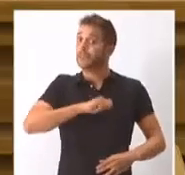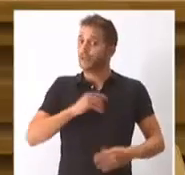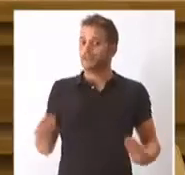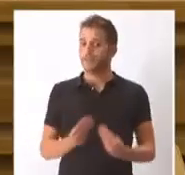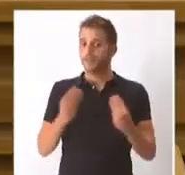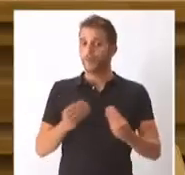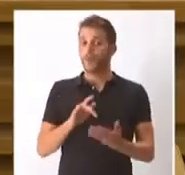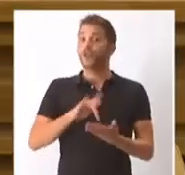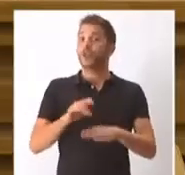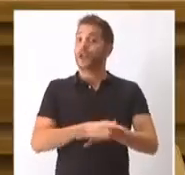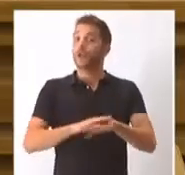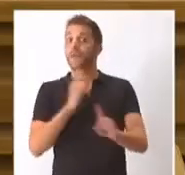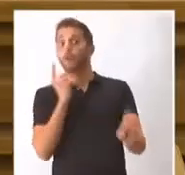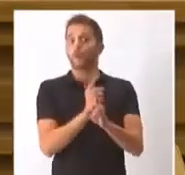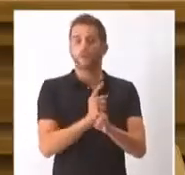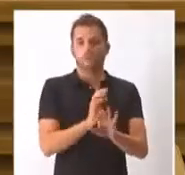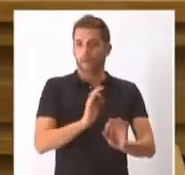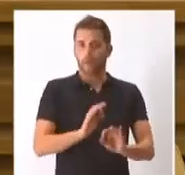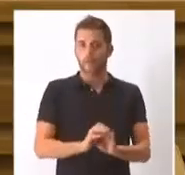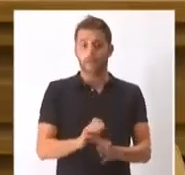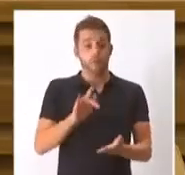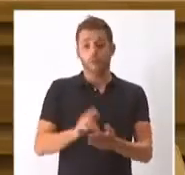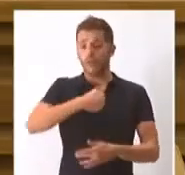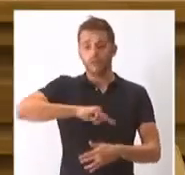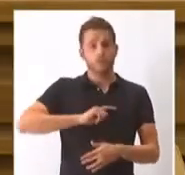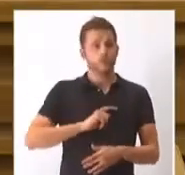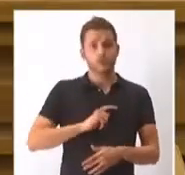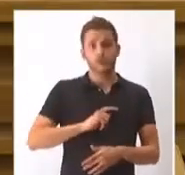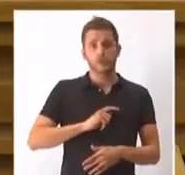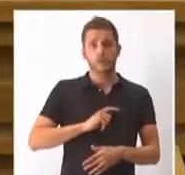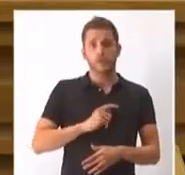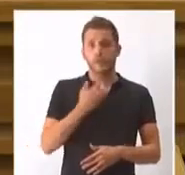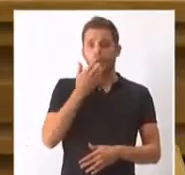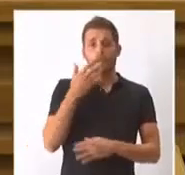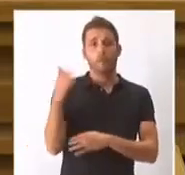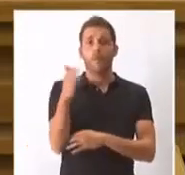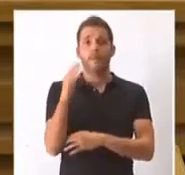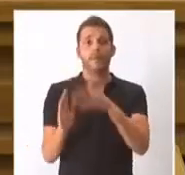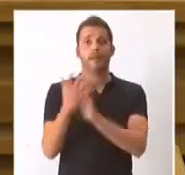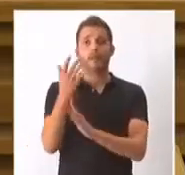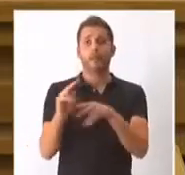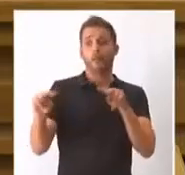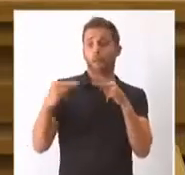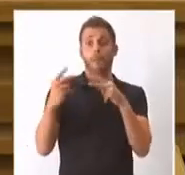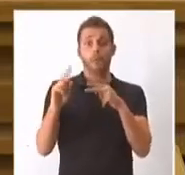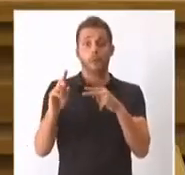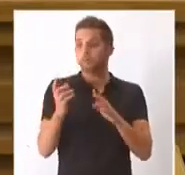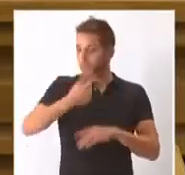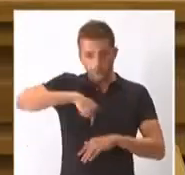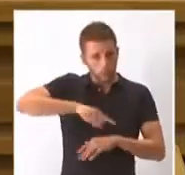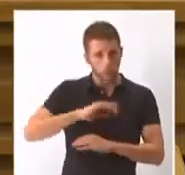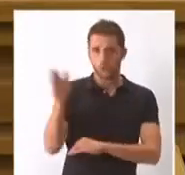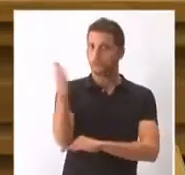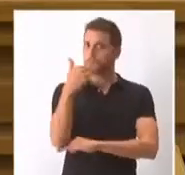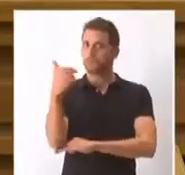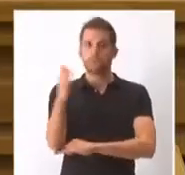nadie desde que podemos mirarnos tú a tú' ton con aquellos que queman banderas nosotros al contrario y son dólares con orgullo